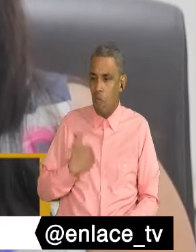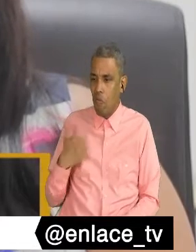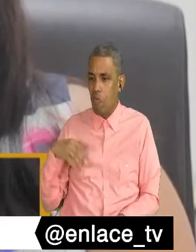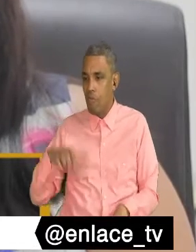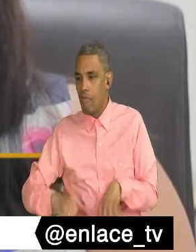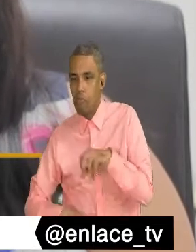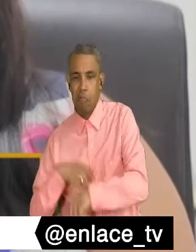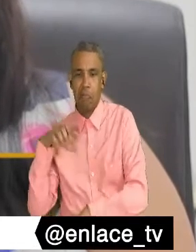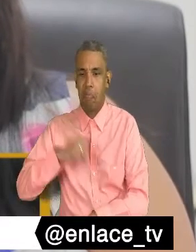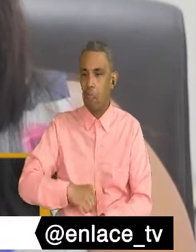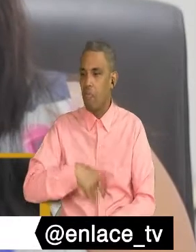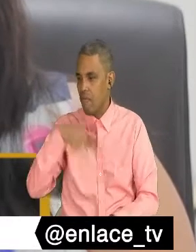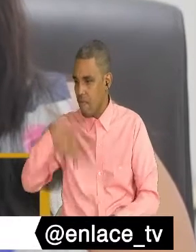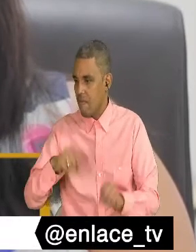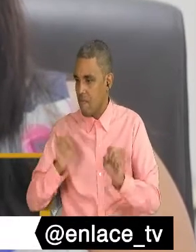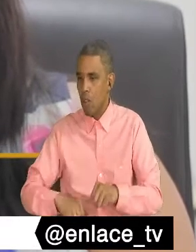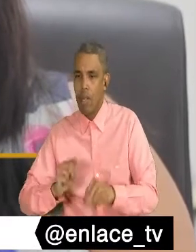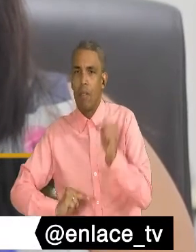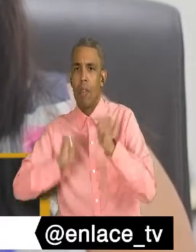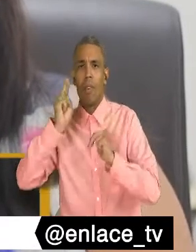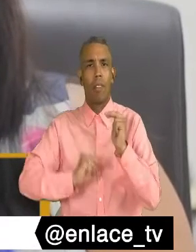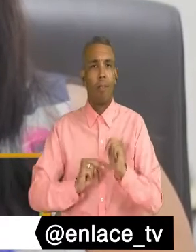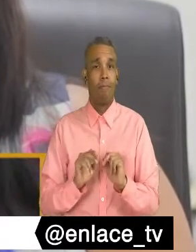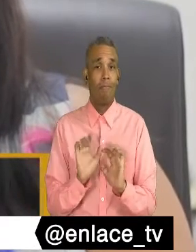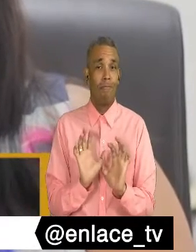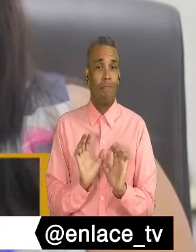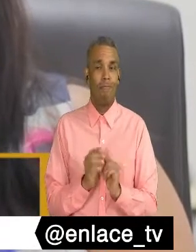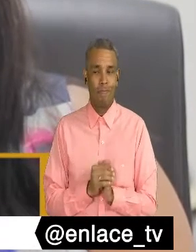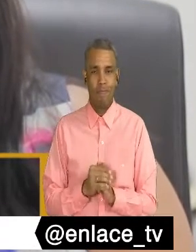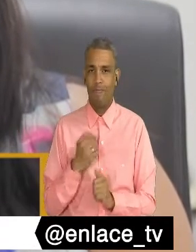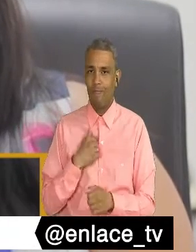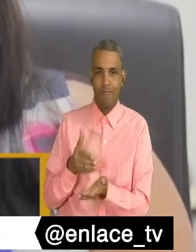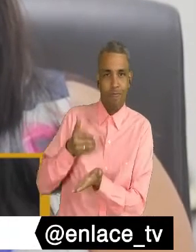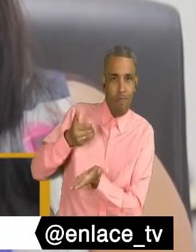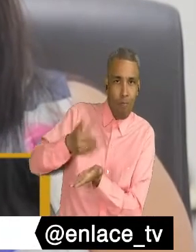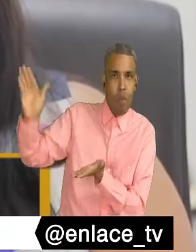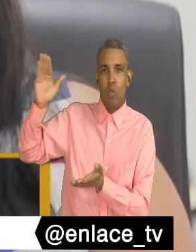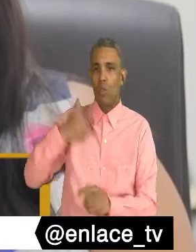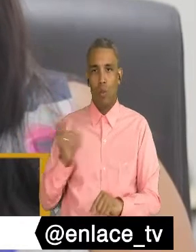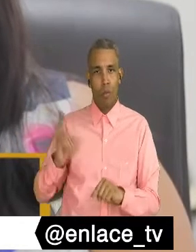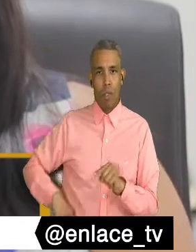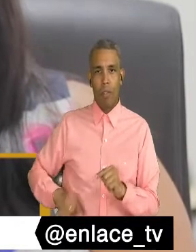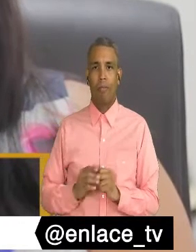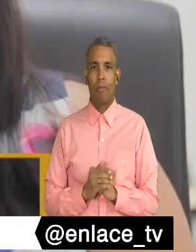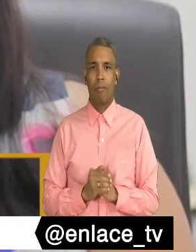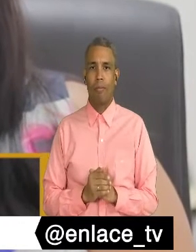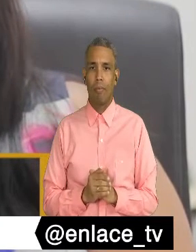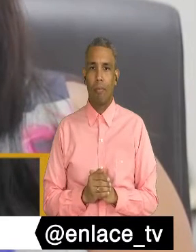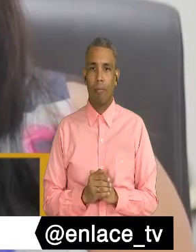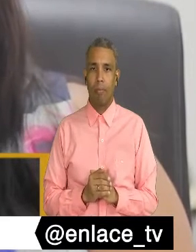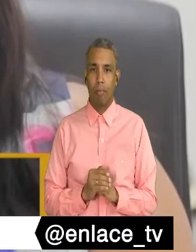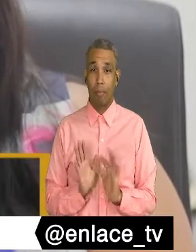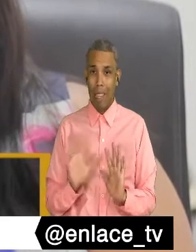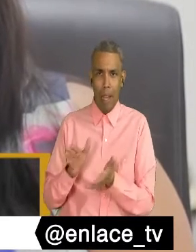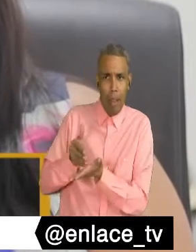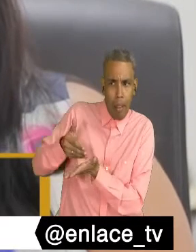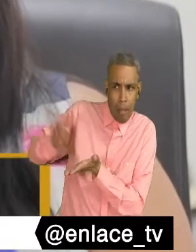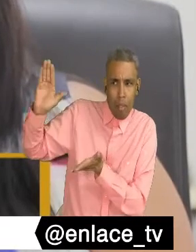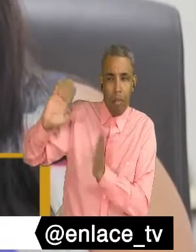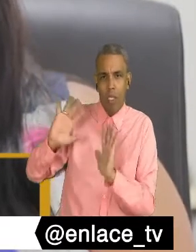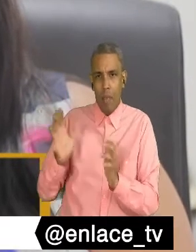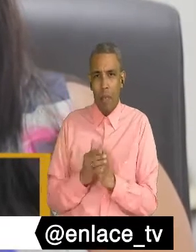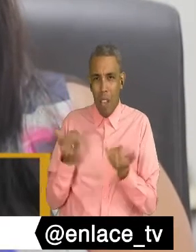de Planeación se va a hacer un estudio de este suelo, en el cual por la cercanía que se tiene a la Meri Eléctrica, se